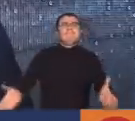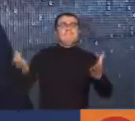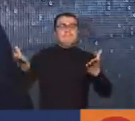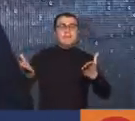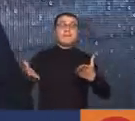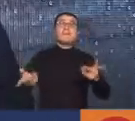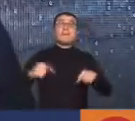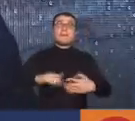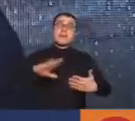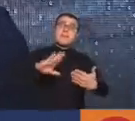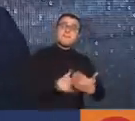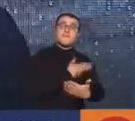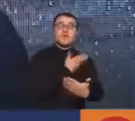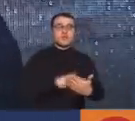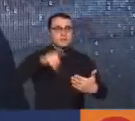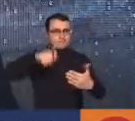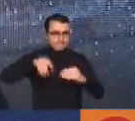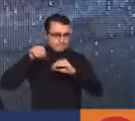la música,